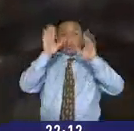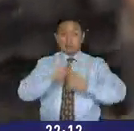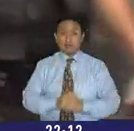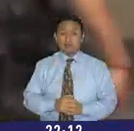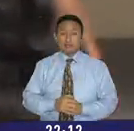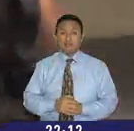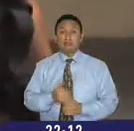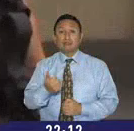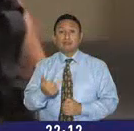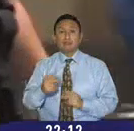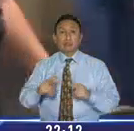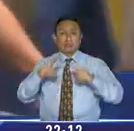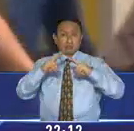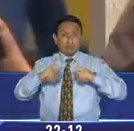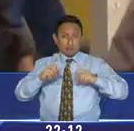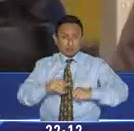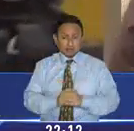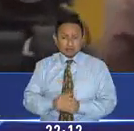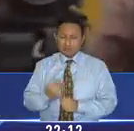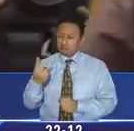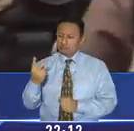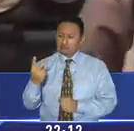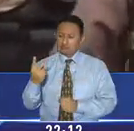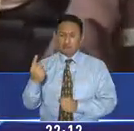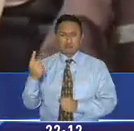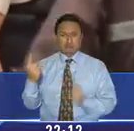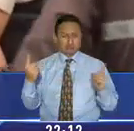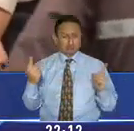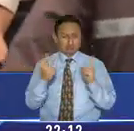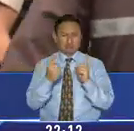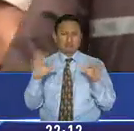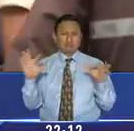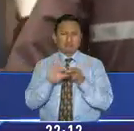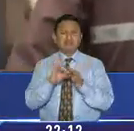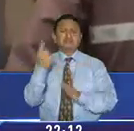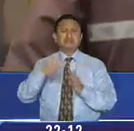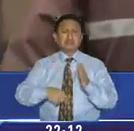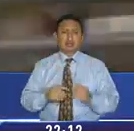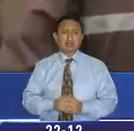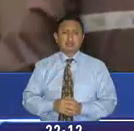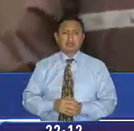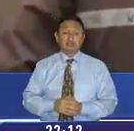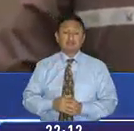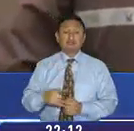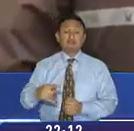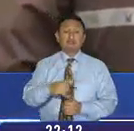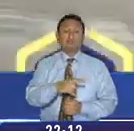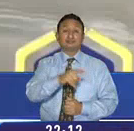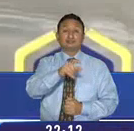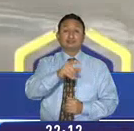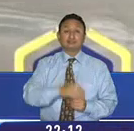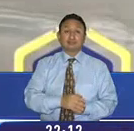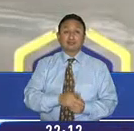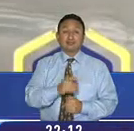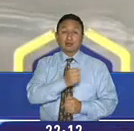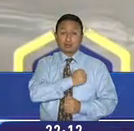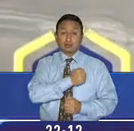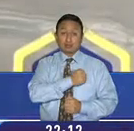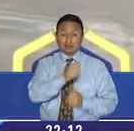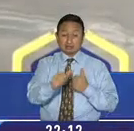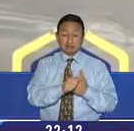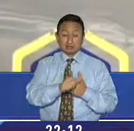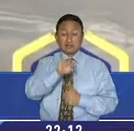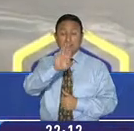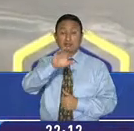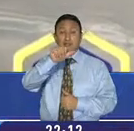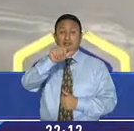se busca la relación que tenía la mujer con el sospechoso. El cuerpo de Solerispa, quien era propietaria de un bazar ubicado a pocas cuadras del lugar del